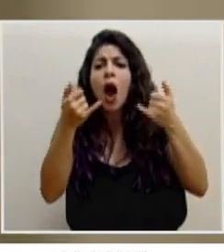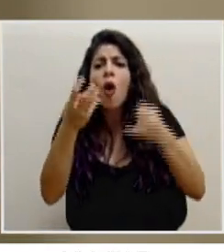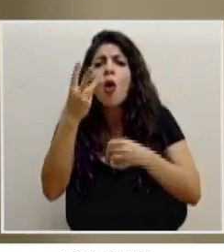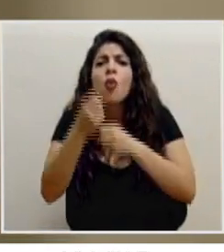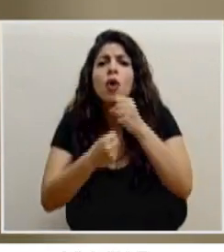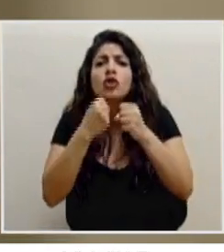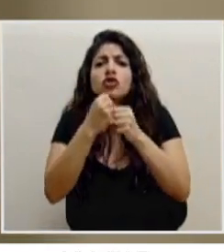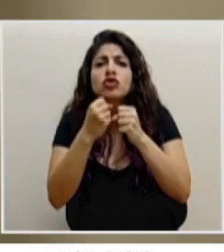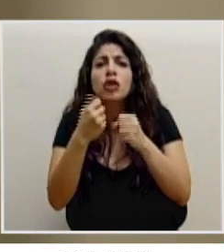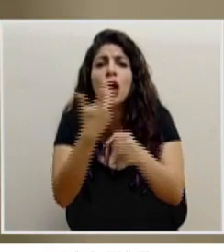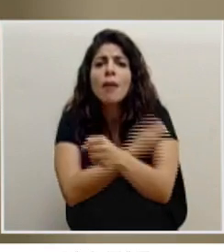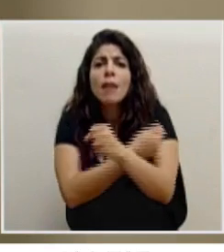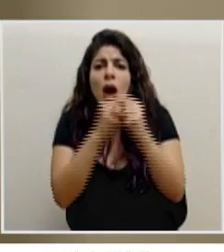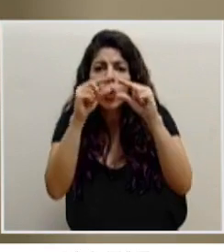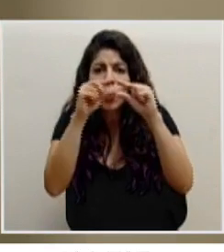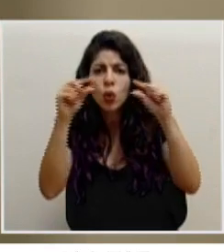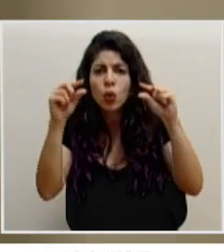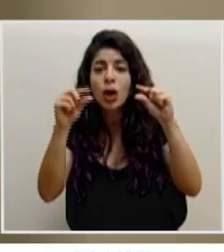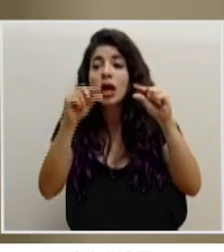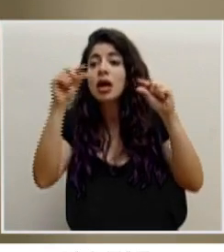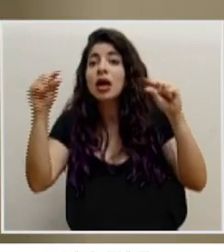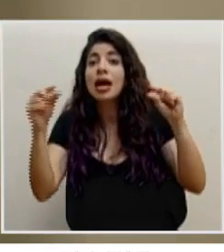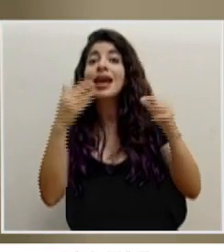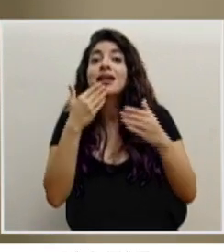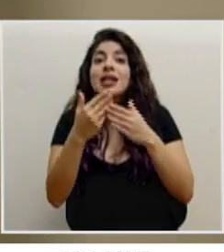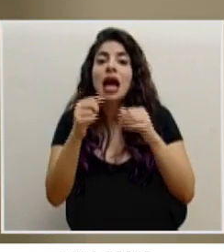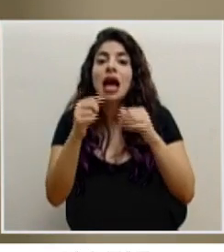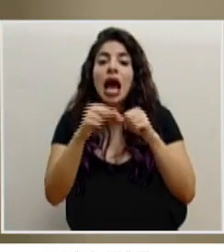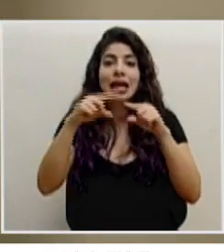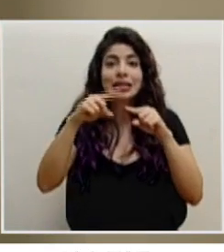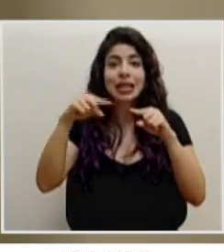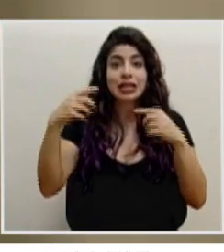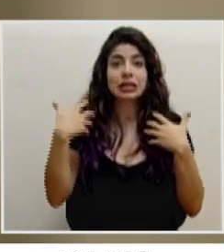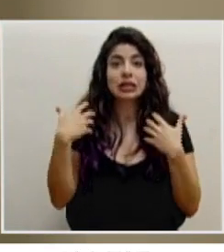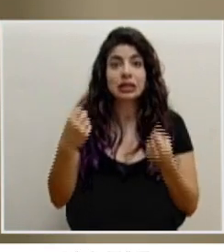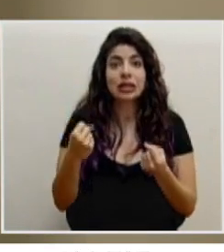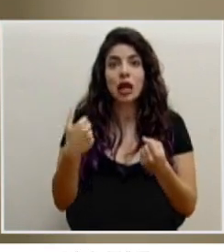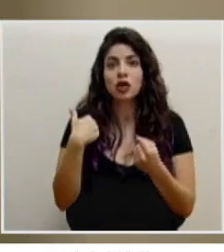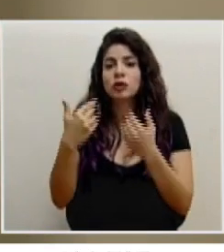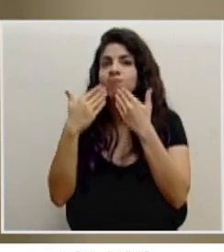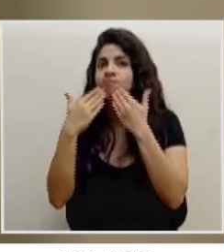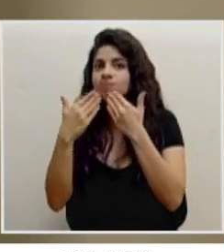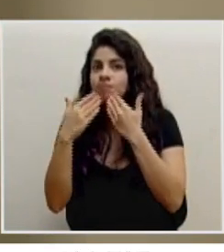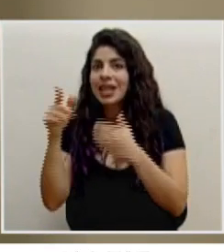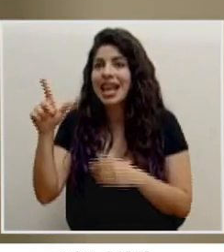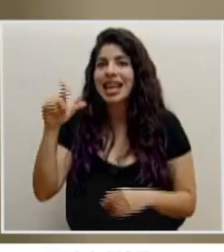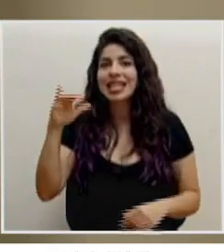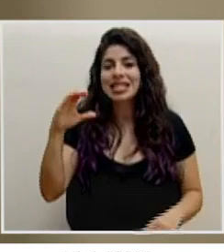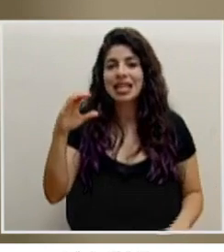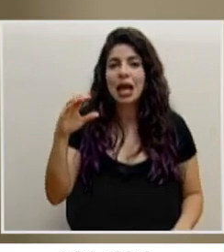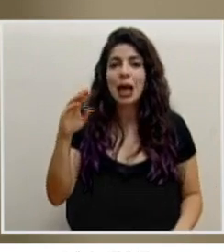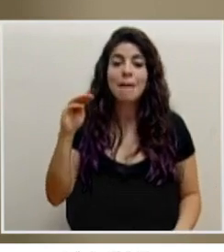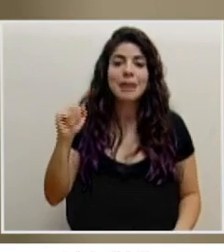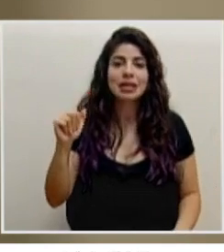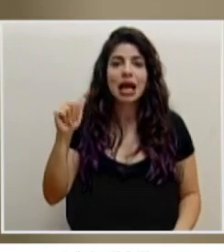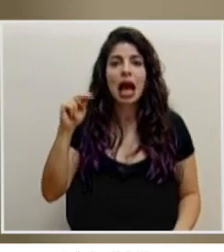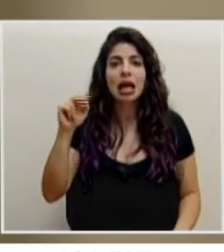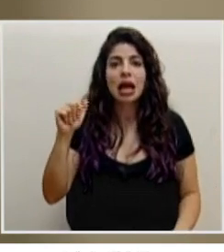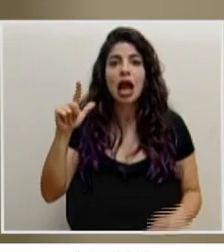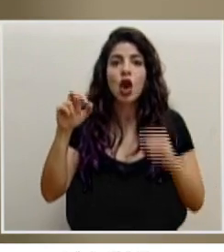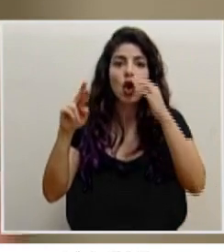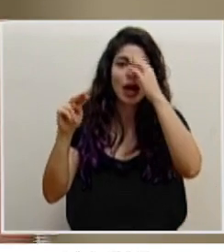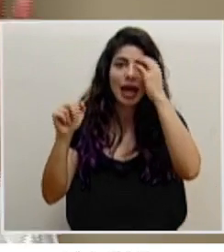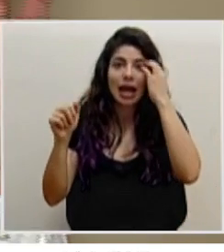además agregamos una casilla más gracias al esfuerzo del área de estadística en salud, y yo le quiero agradecer muchísimo a la licenciada a la máster Ana Lorena